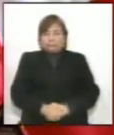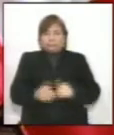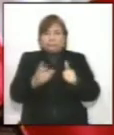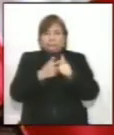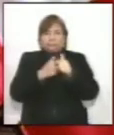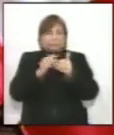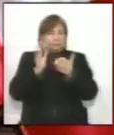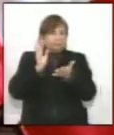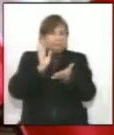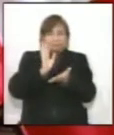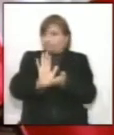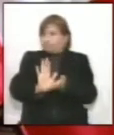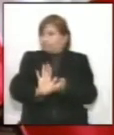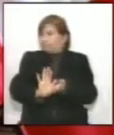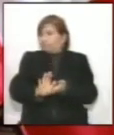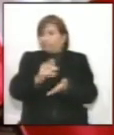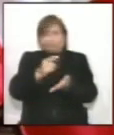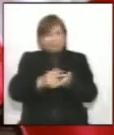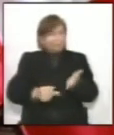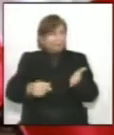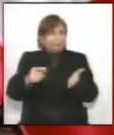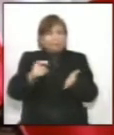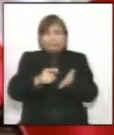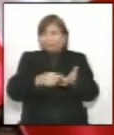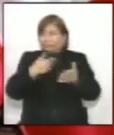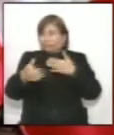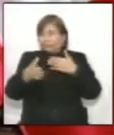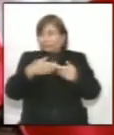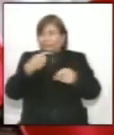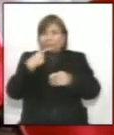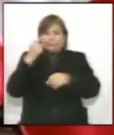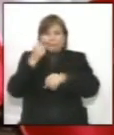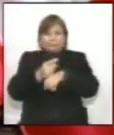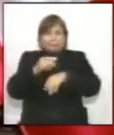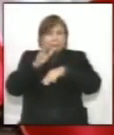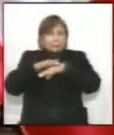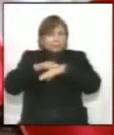rechazando enfáticamente cualquier insinuación de chantaje